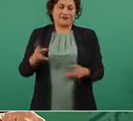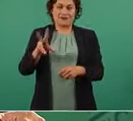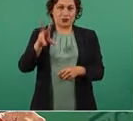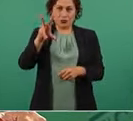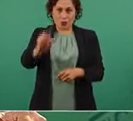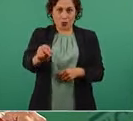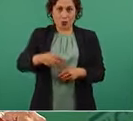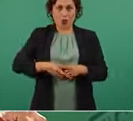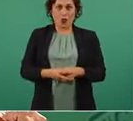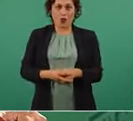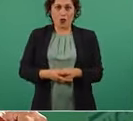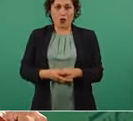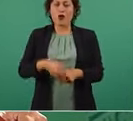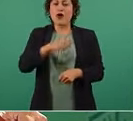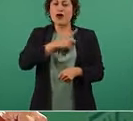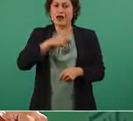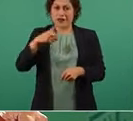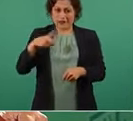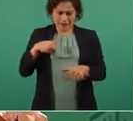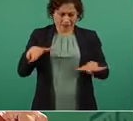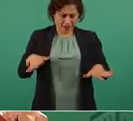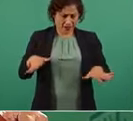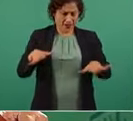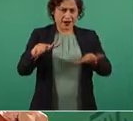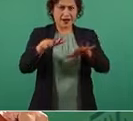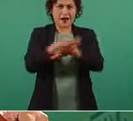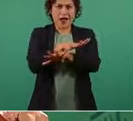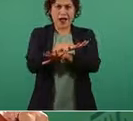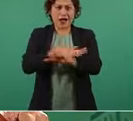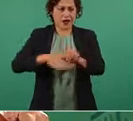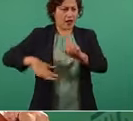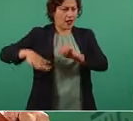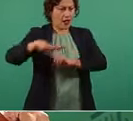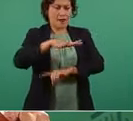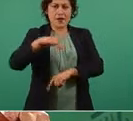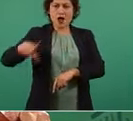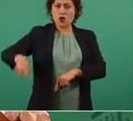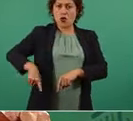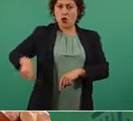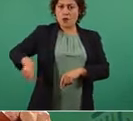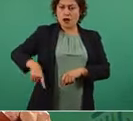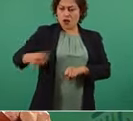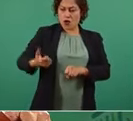tenemos que renovar la administración pública.